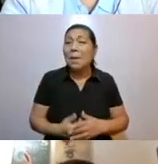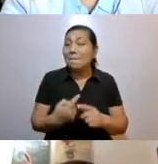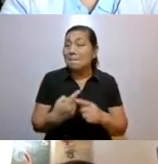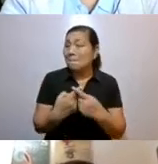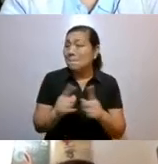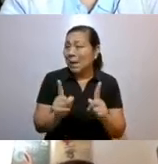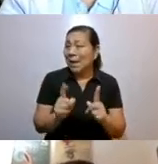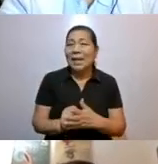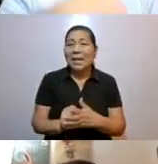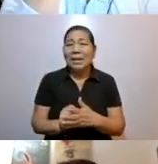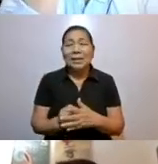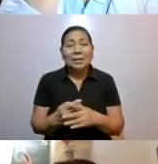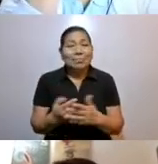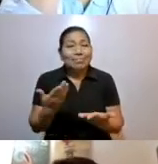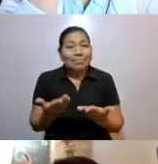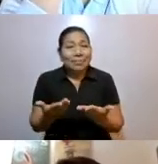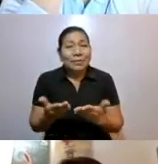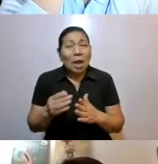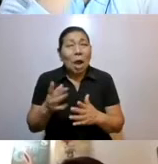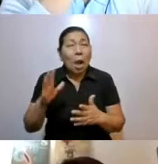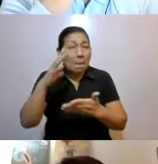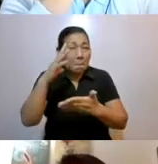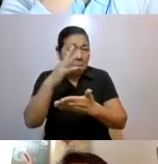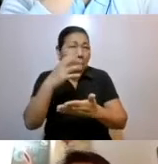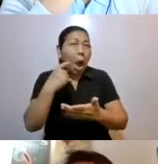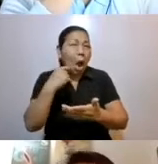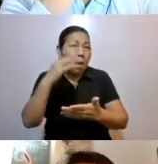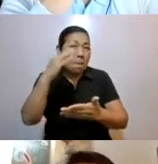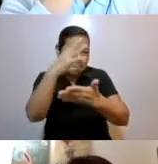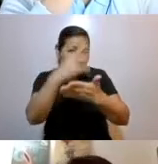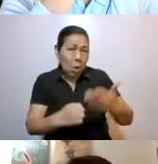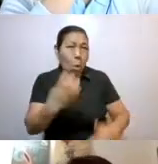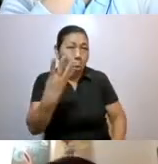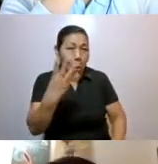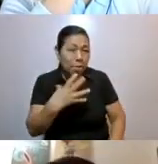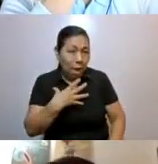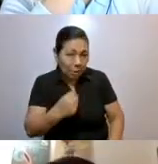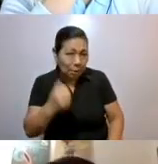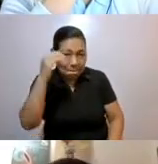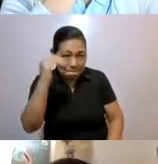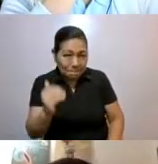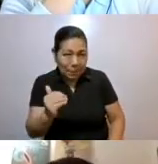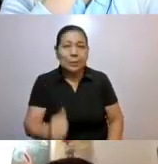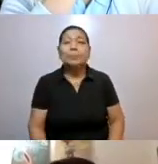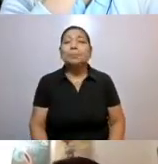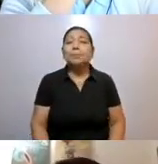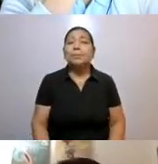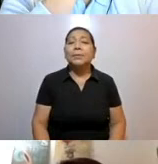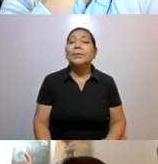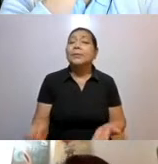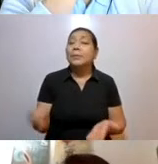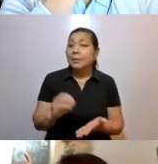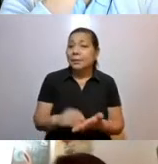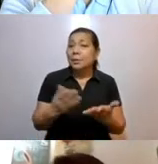embargo, la incidencia en menores de 40 años ha aumentado significativamente en los años. Y además